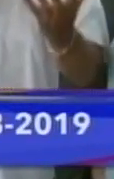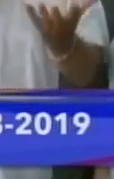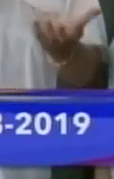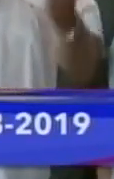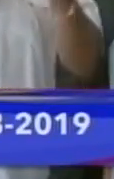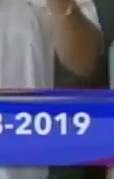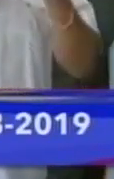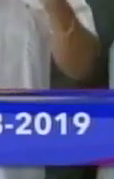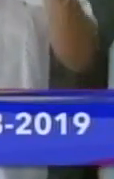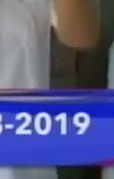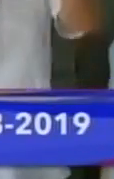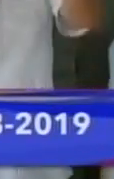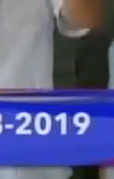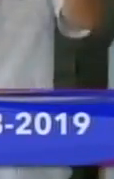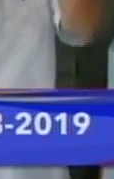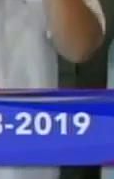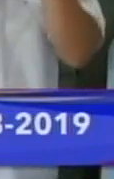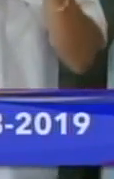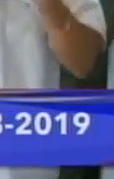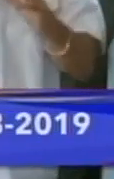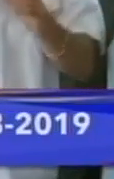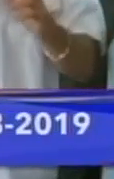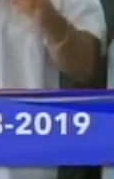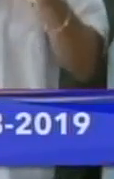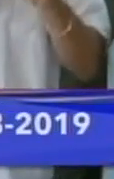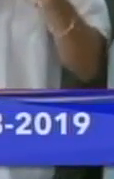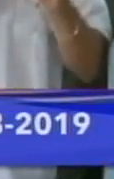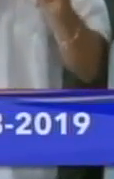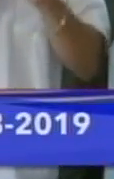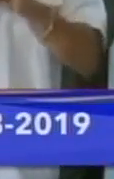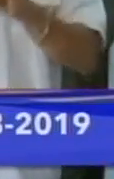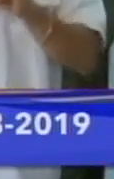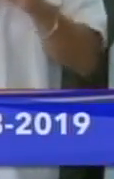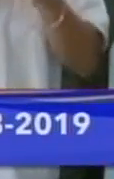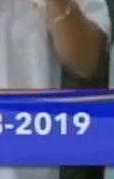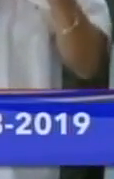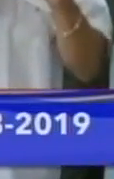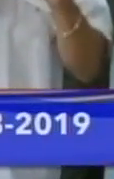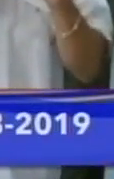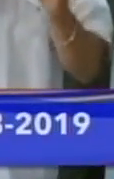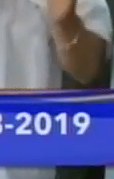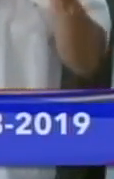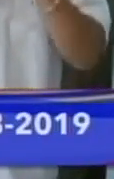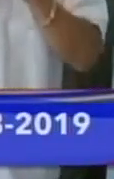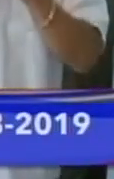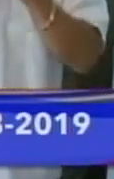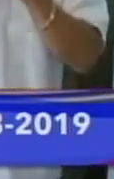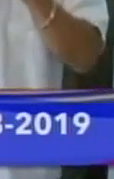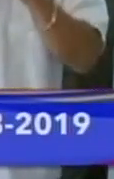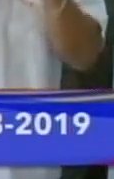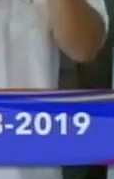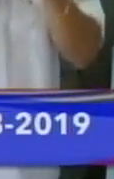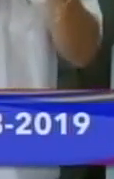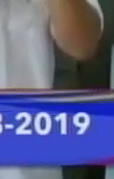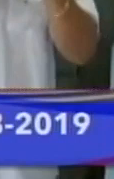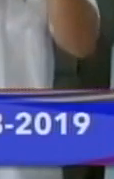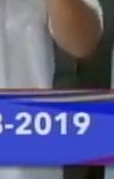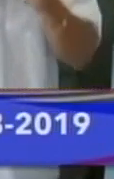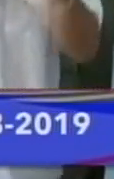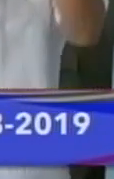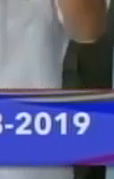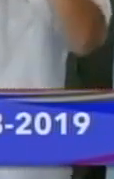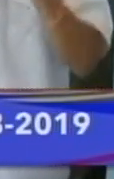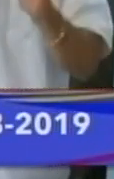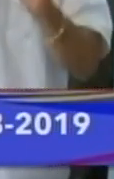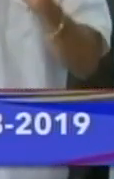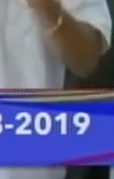comandante Chávez, hoy se le sube un escalón más en la calidad de vida. Estos niños y niñas, jóvenes, que están ingresando al liceo, ahora tienen